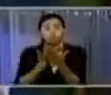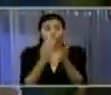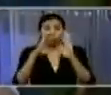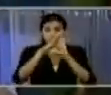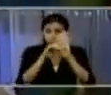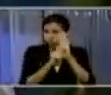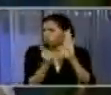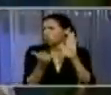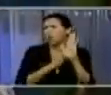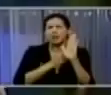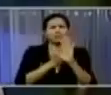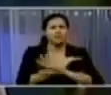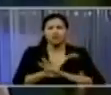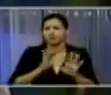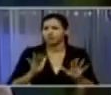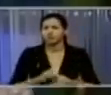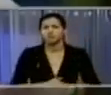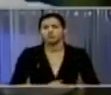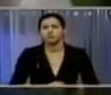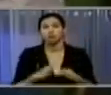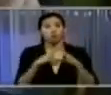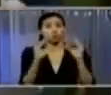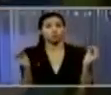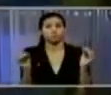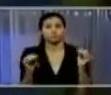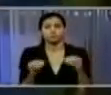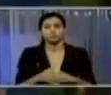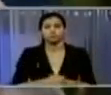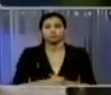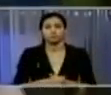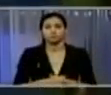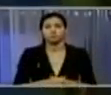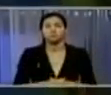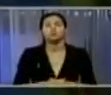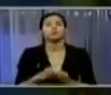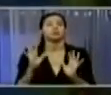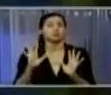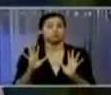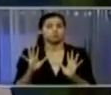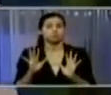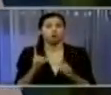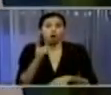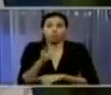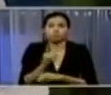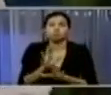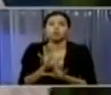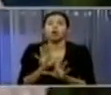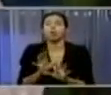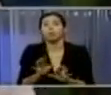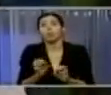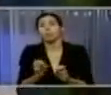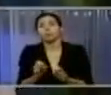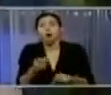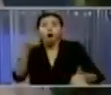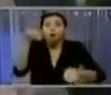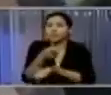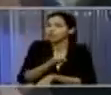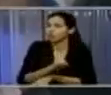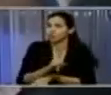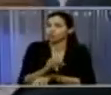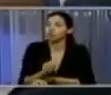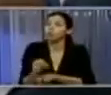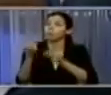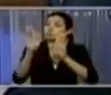todos, son opciones posibles, no son obligación.